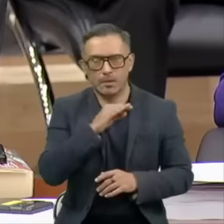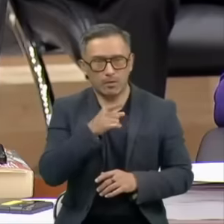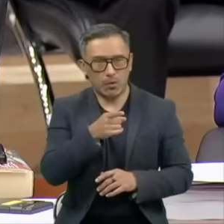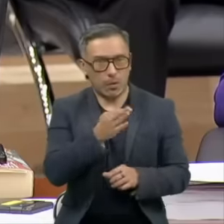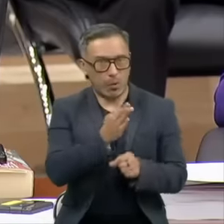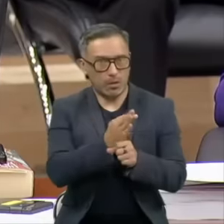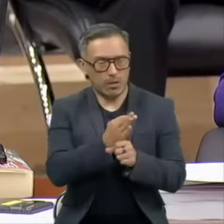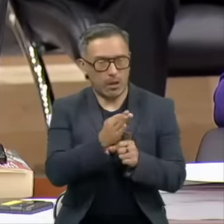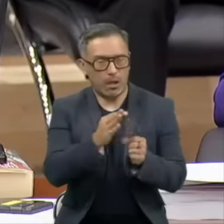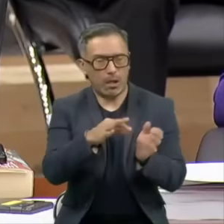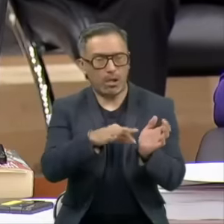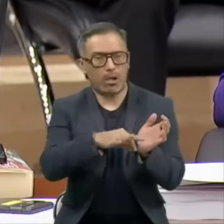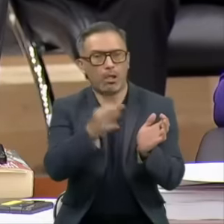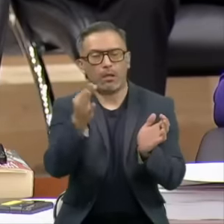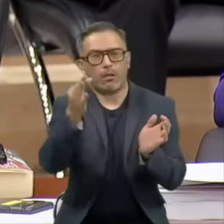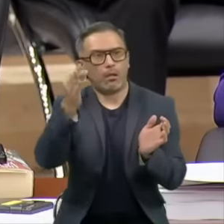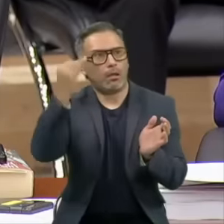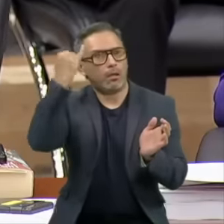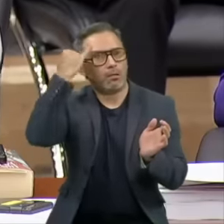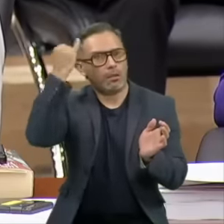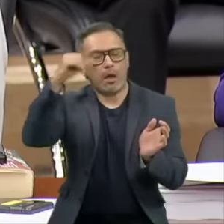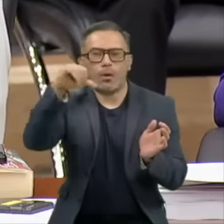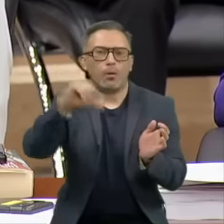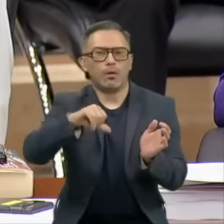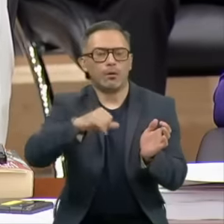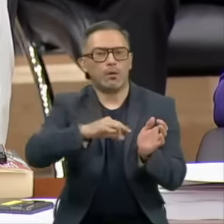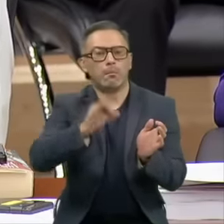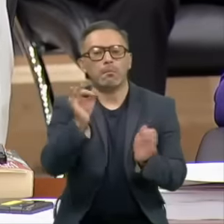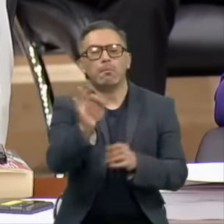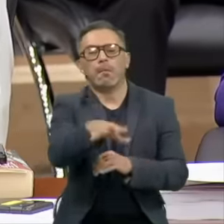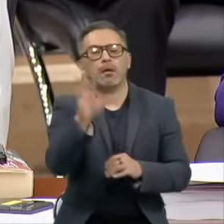último momento. De veras, no hay ningún rigor